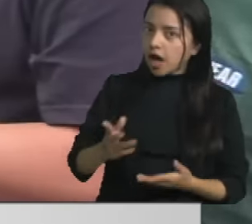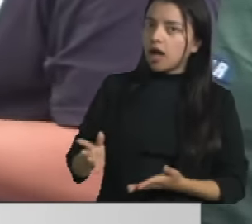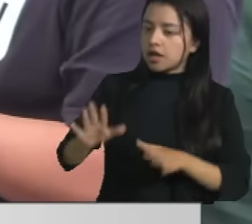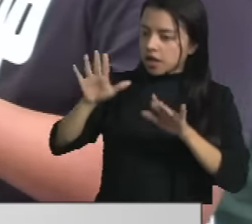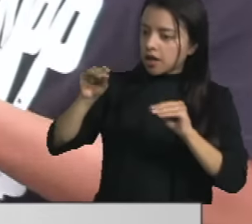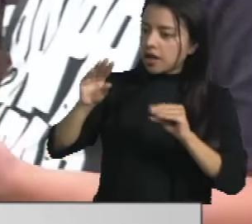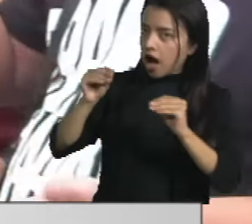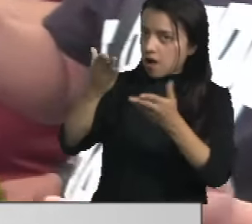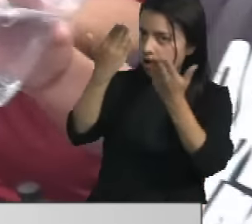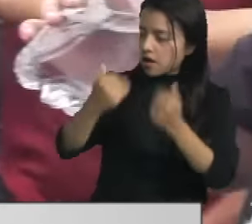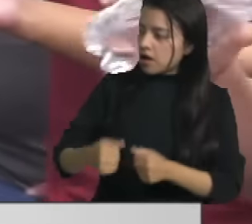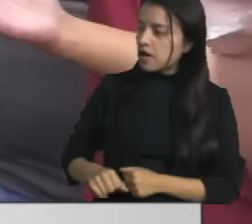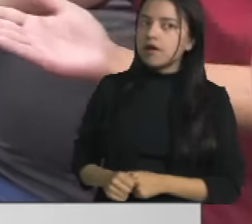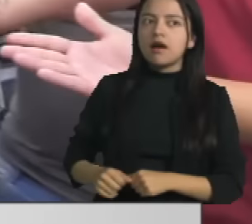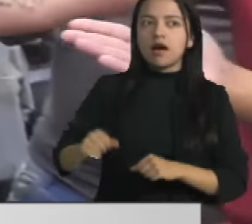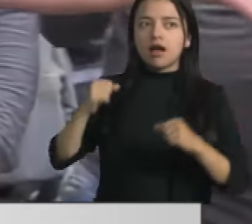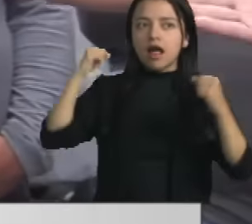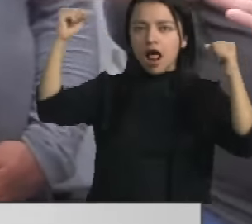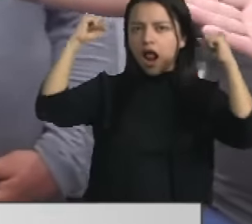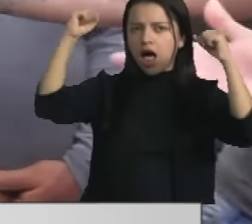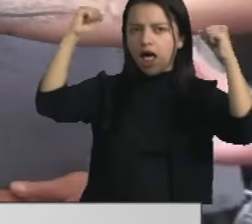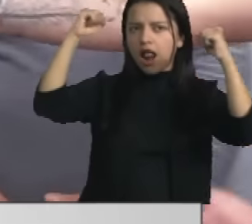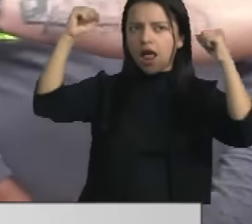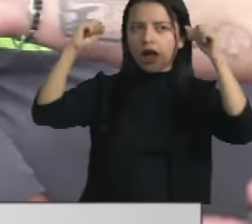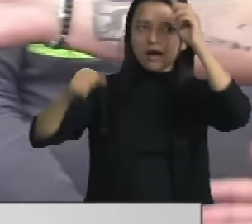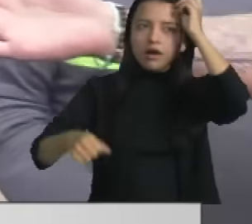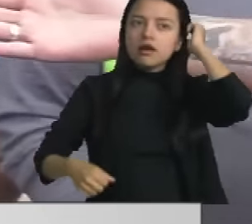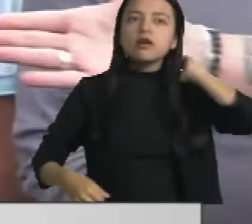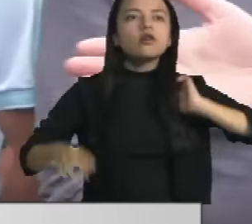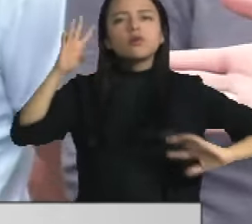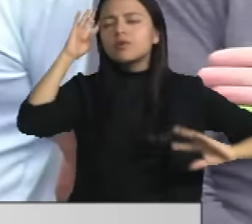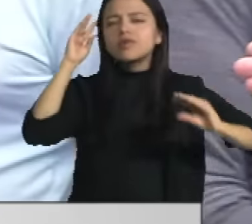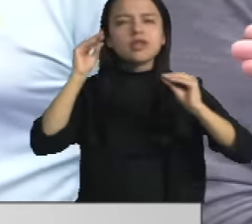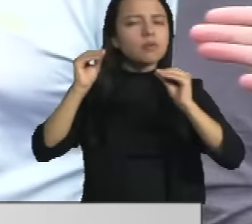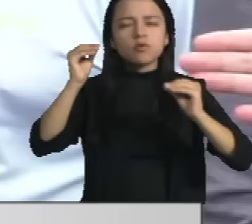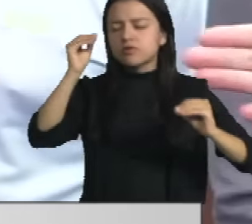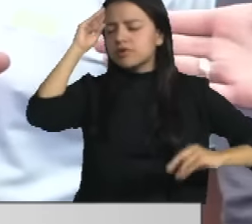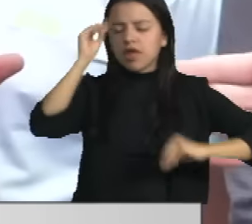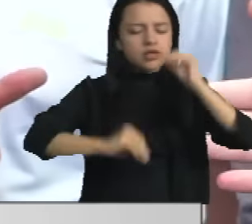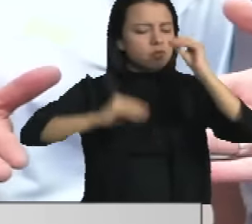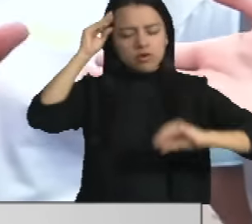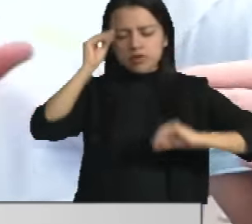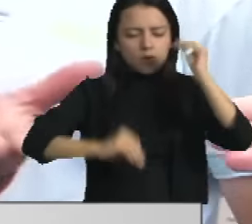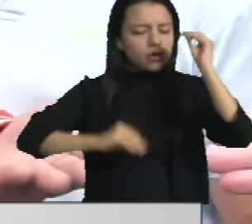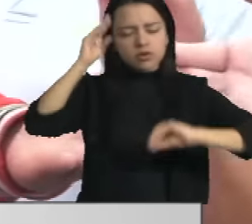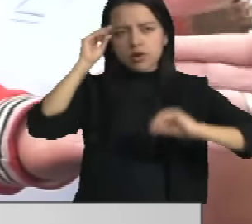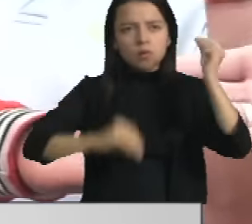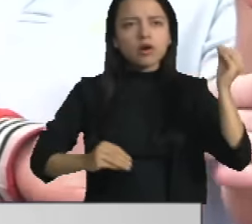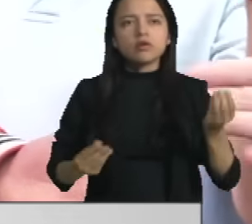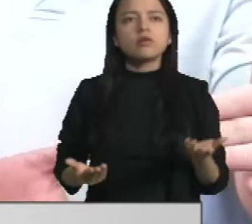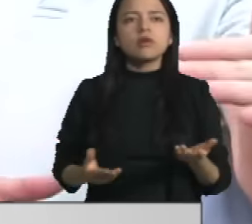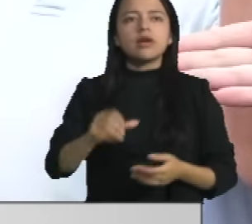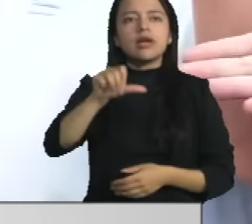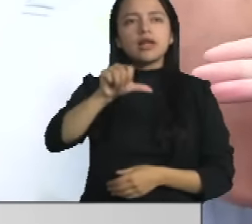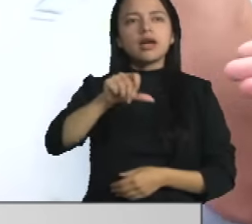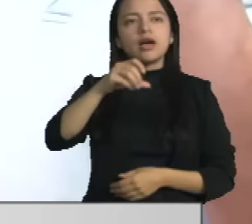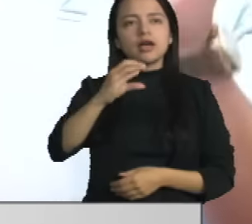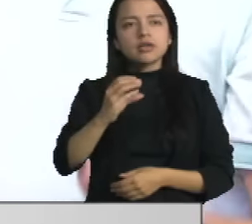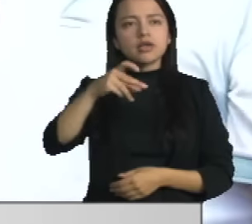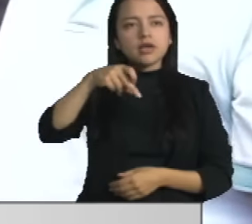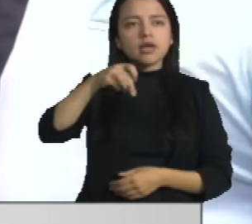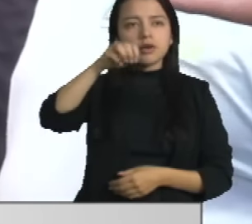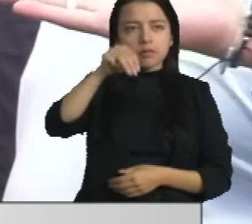Hable usted. Por eso, no estamos de acuerdo con el ACPM. Estamos hablando, ahí estoy hablando, que no